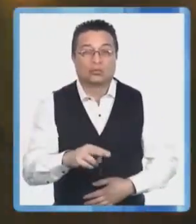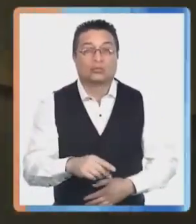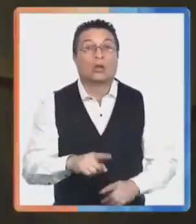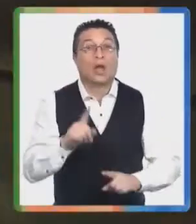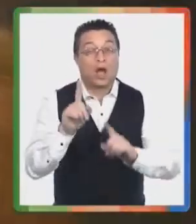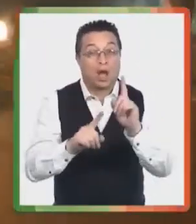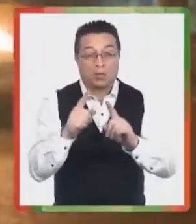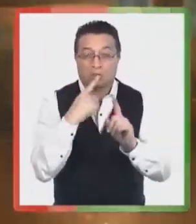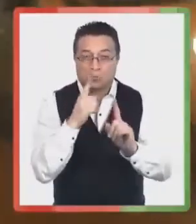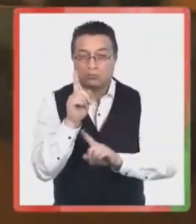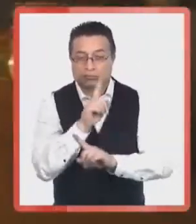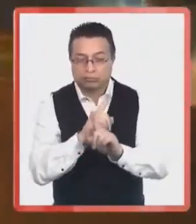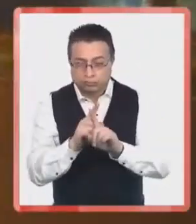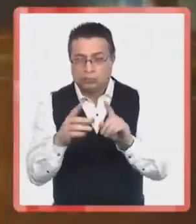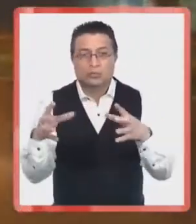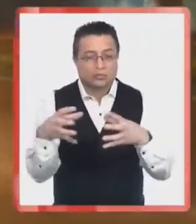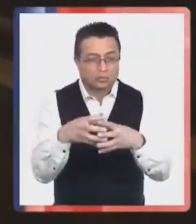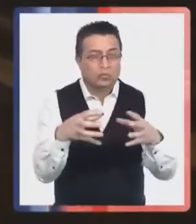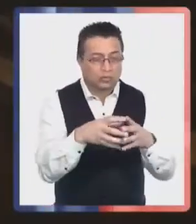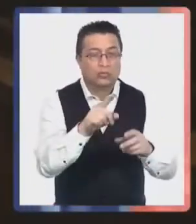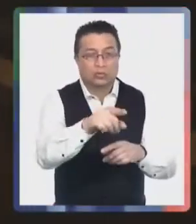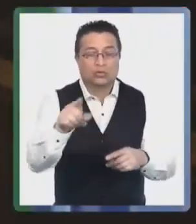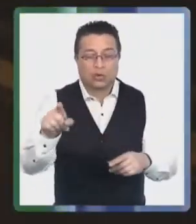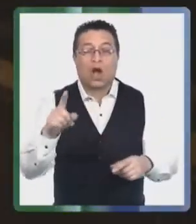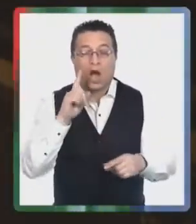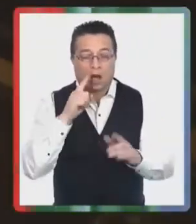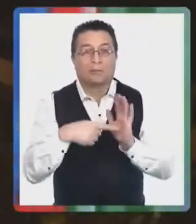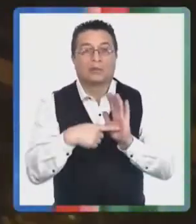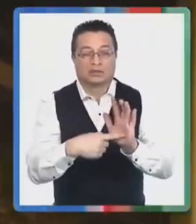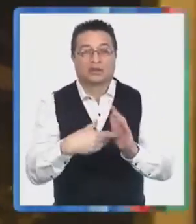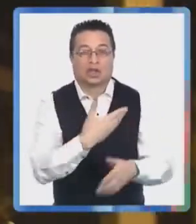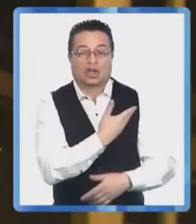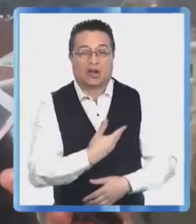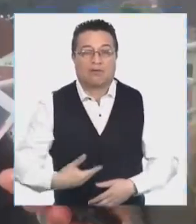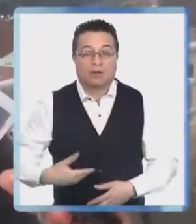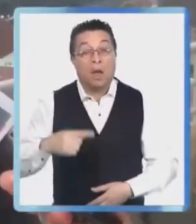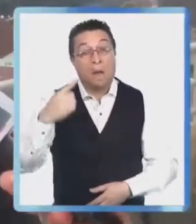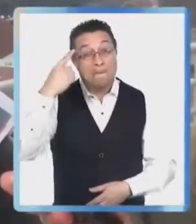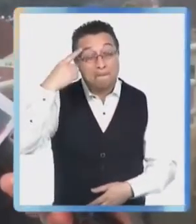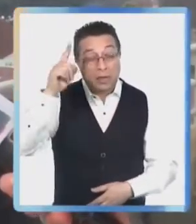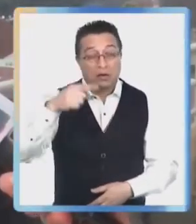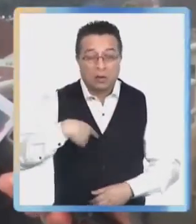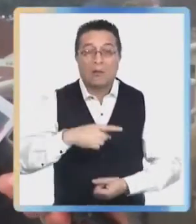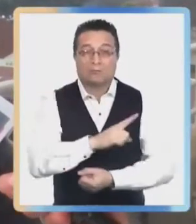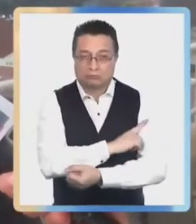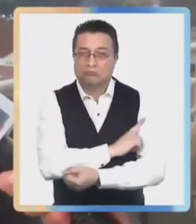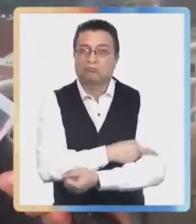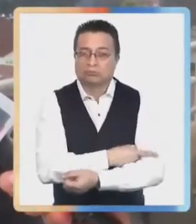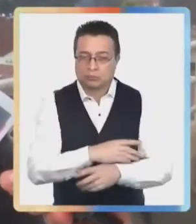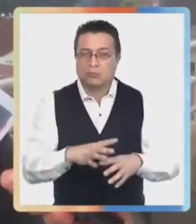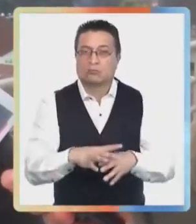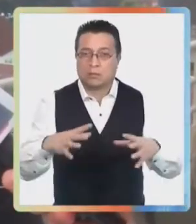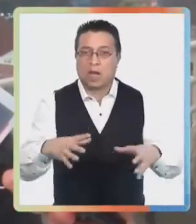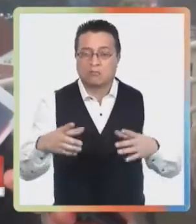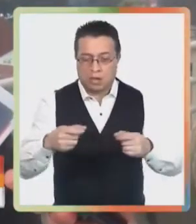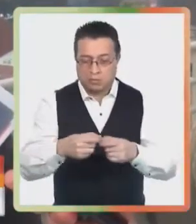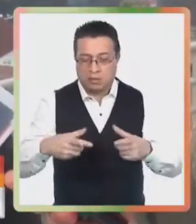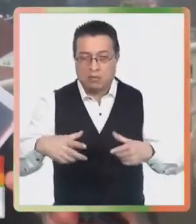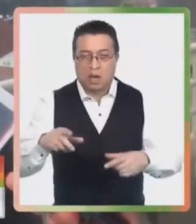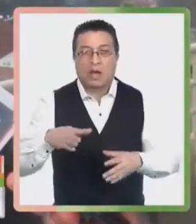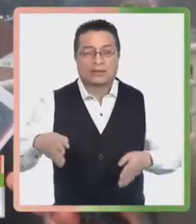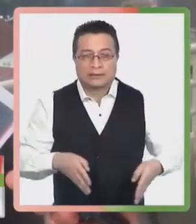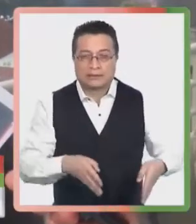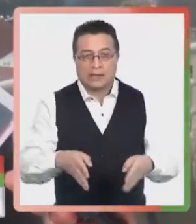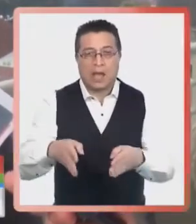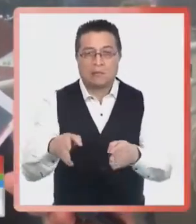algunos cuestionamientos de algunos gremios de los indicadores que hoy día está presentando el gobierno, pero fortalecer, seguir ampliando las